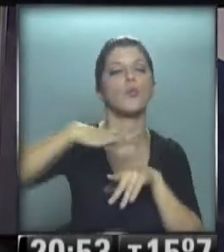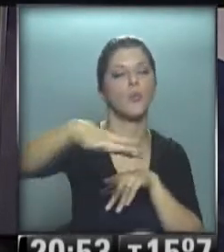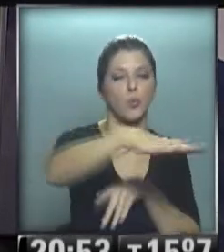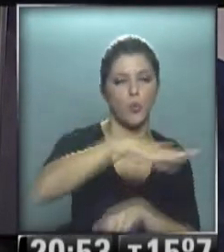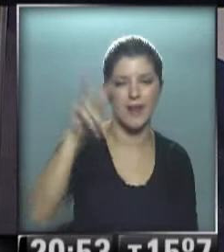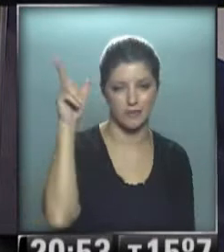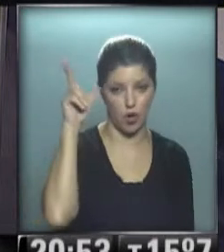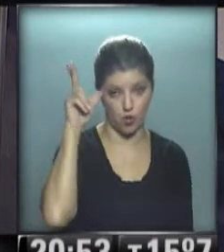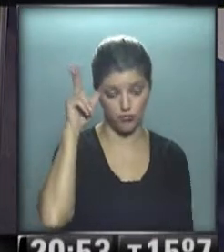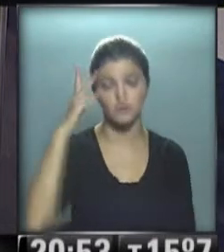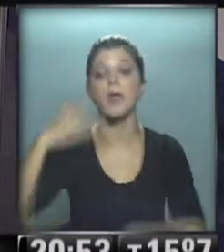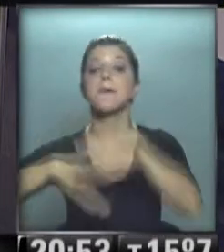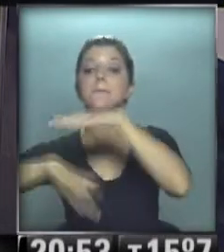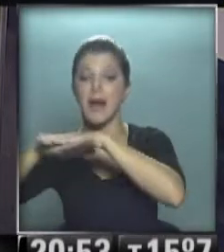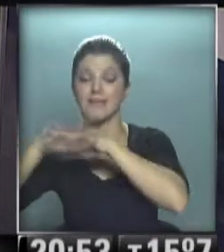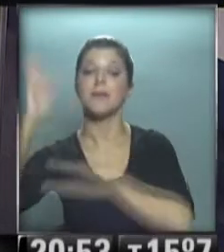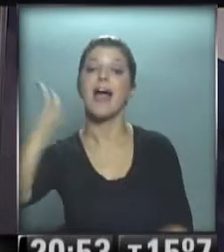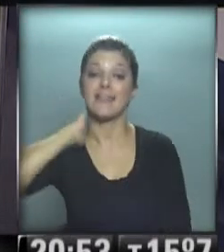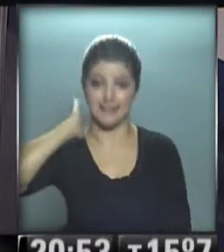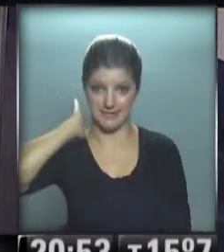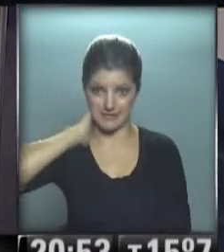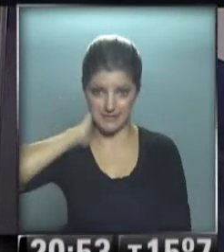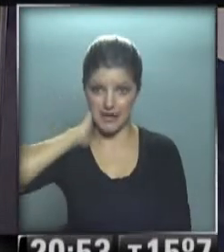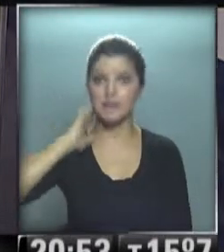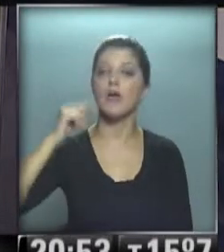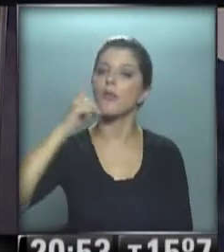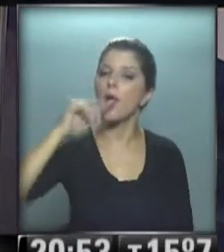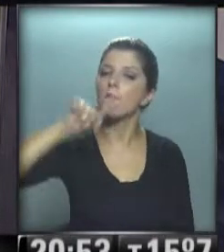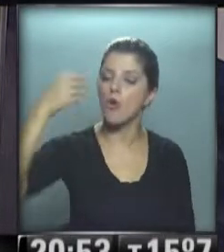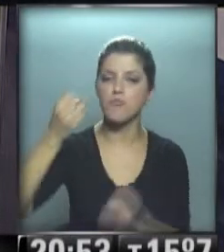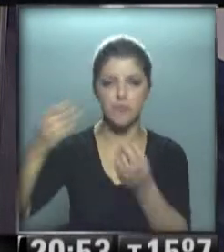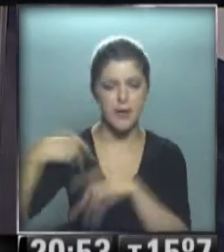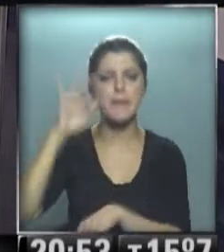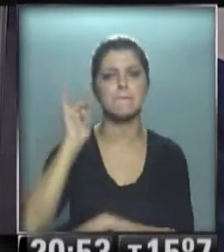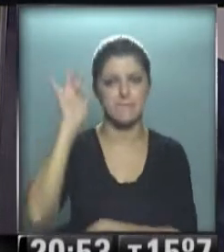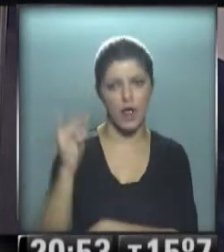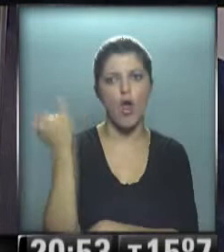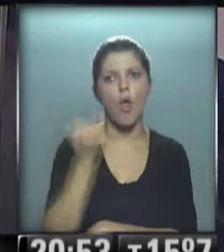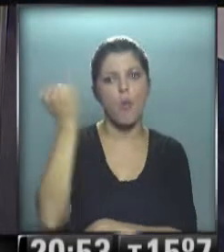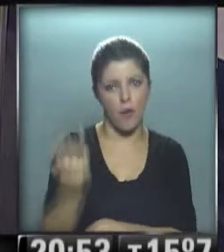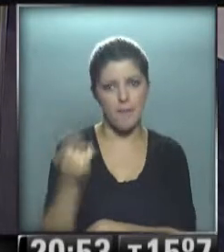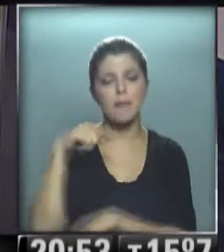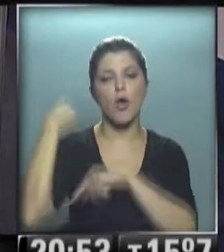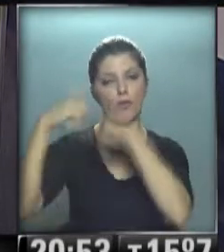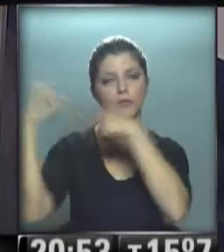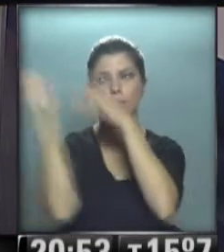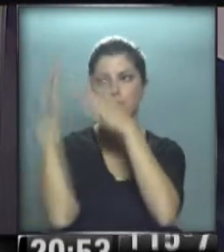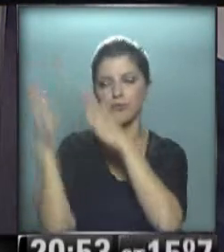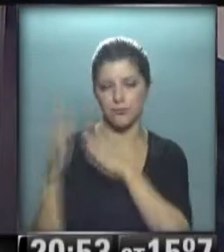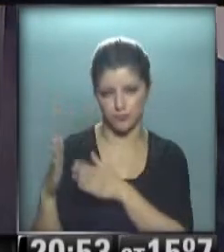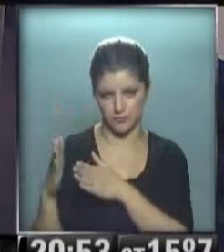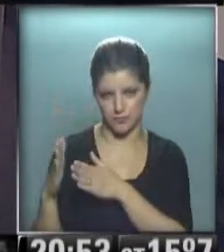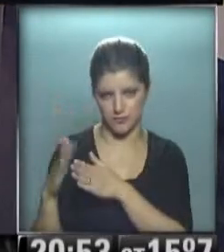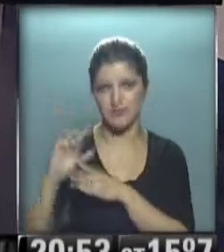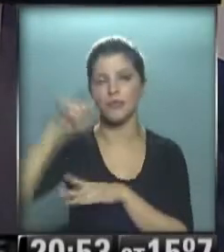áreas urbanas, la máxima que rondará los 16 grados. Los próximos días, buen tiempo, tanto miércoles como jueves, pero el viento seguirá soplando del sudeste,